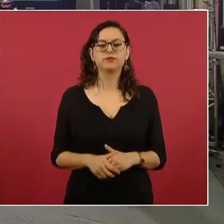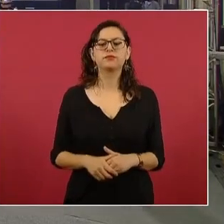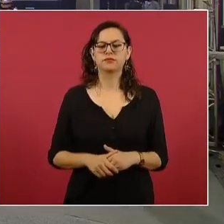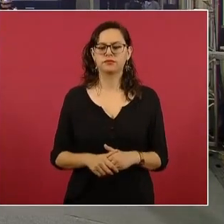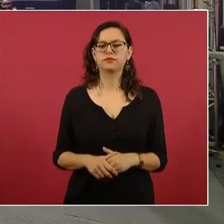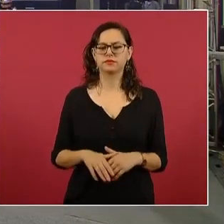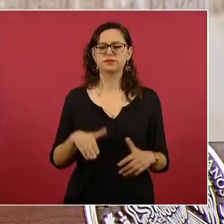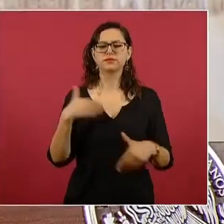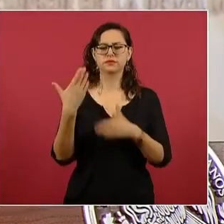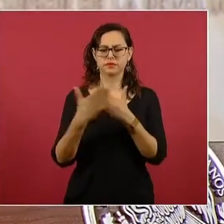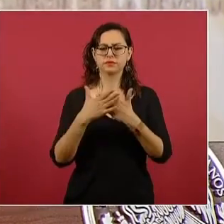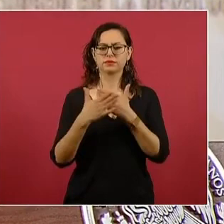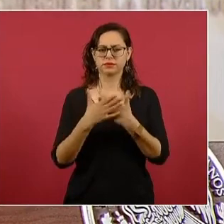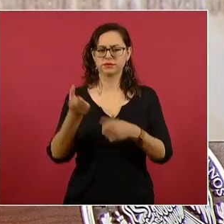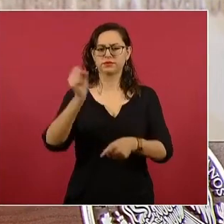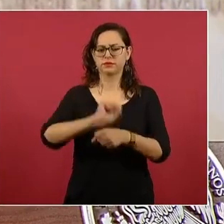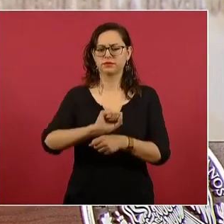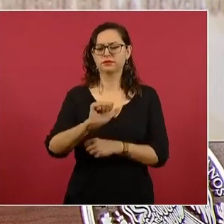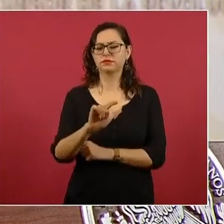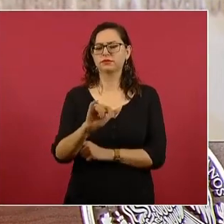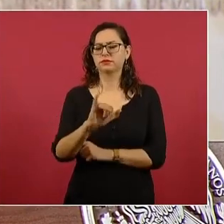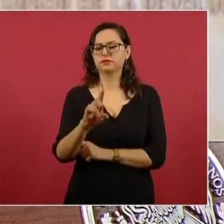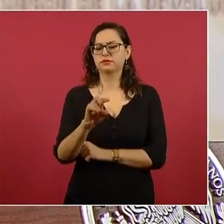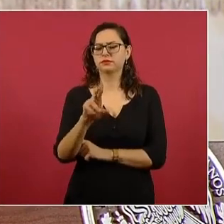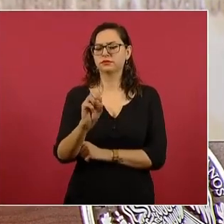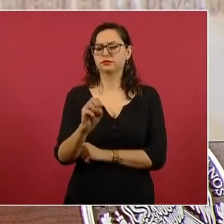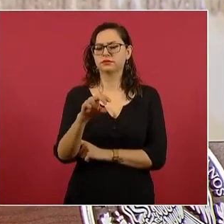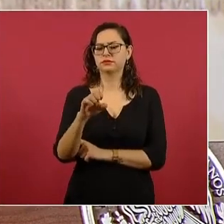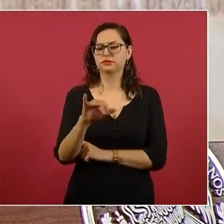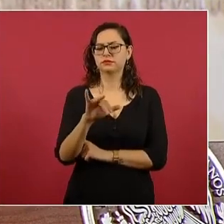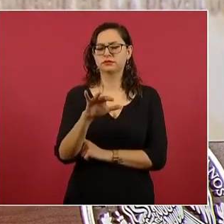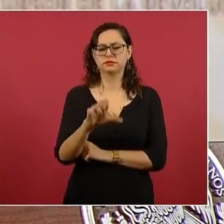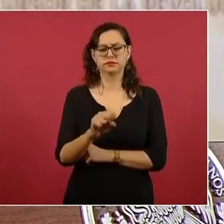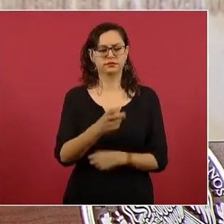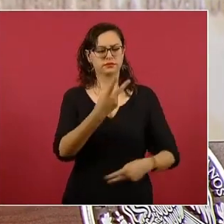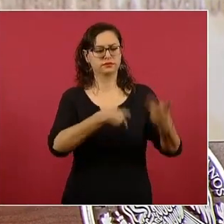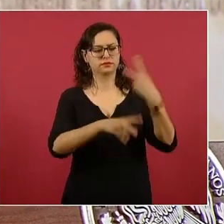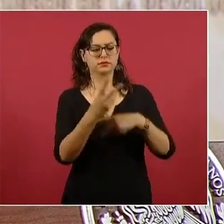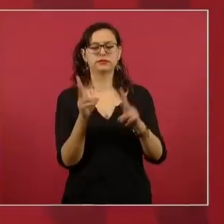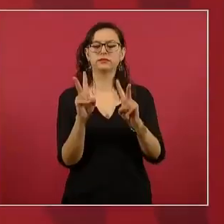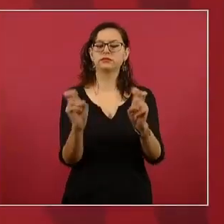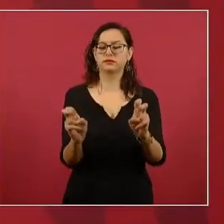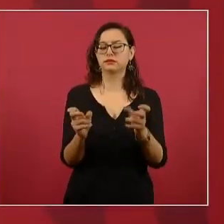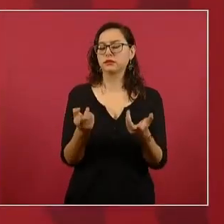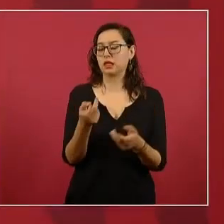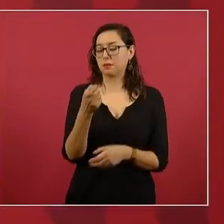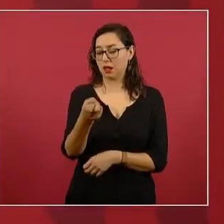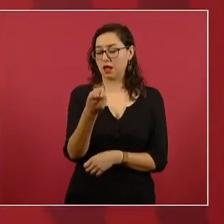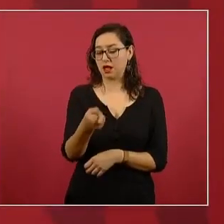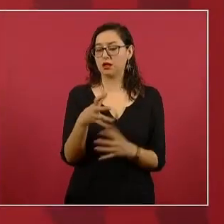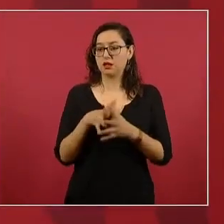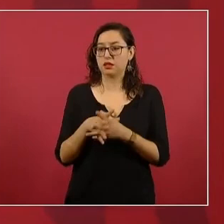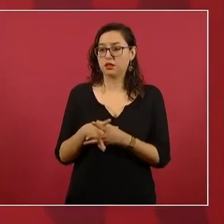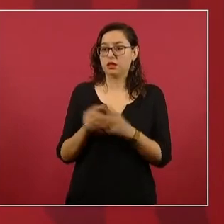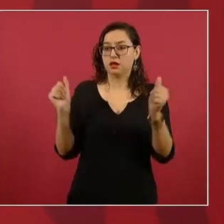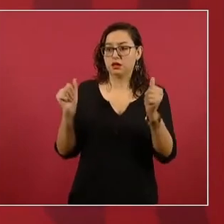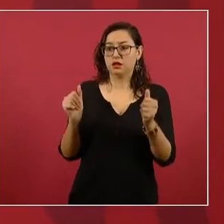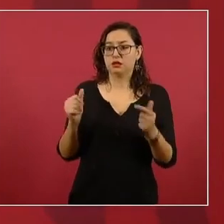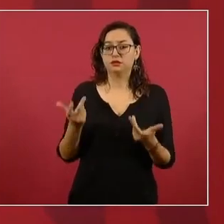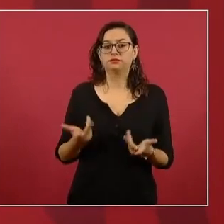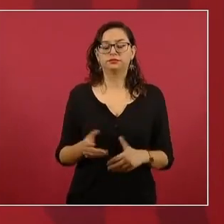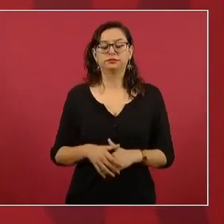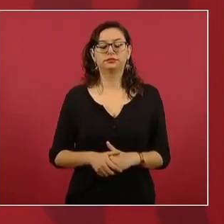la semana próxima aquí con el tema de desaparecidos. Él va a explicar.